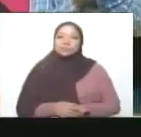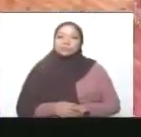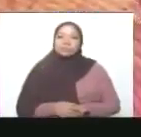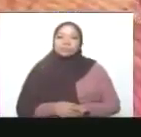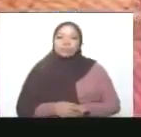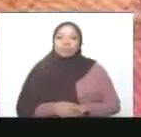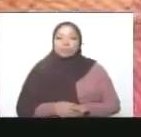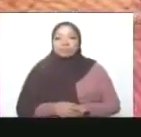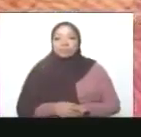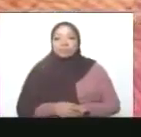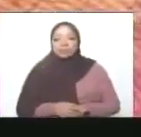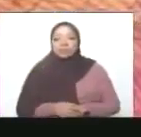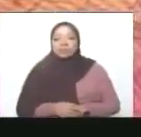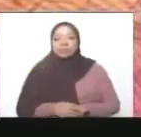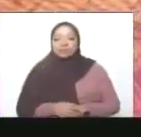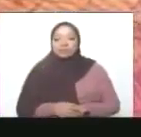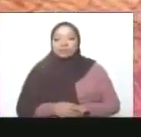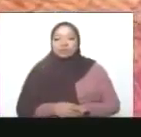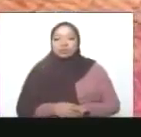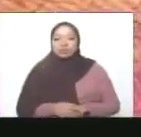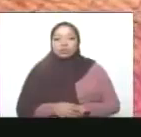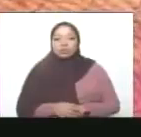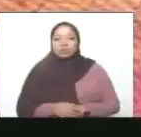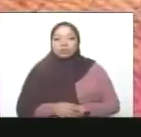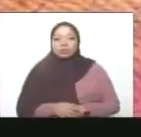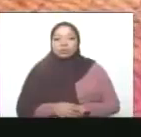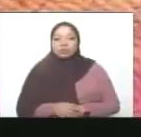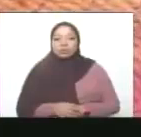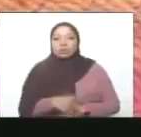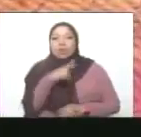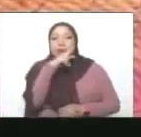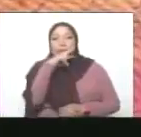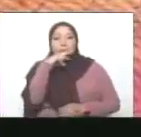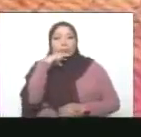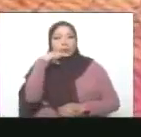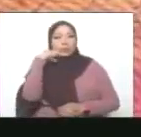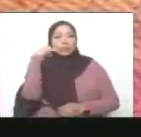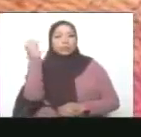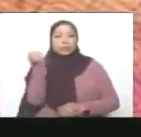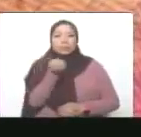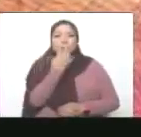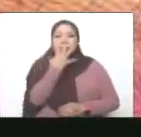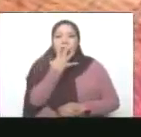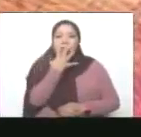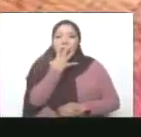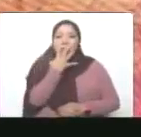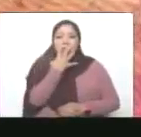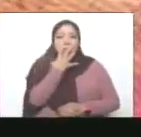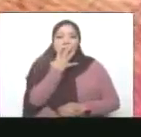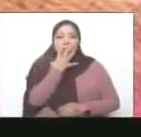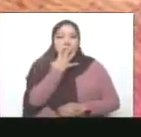Bueno, mira, vamos a ver. Mira, esto es exquisito. Ya el olor que despide.